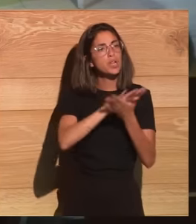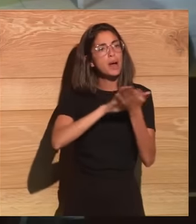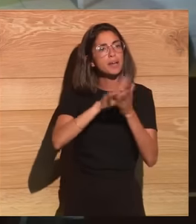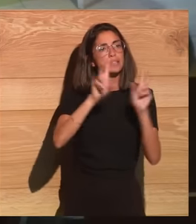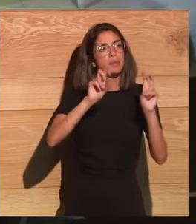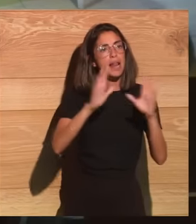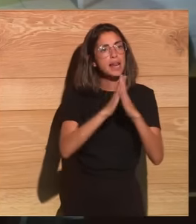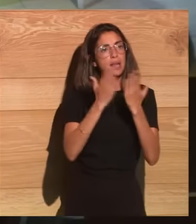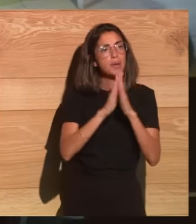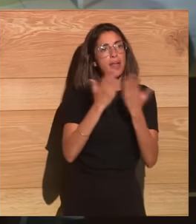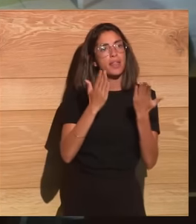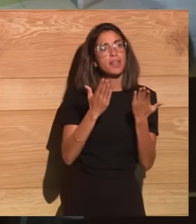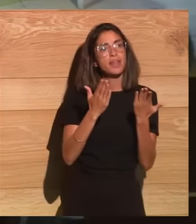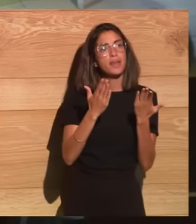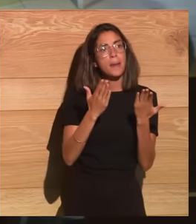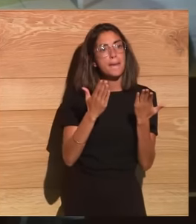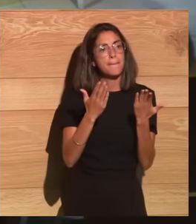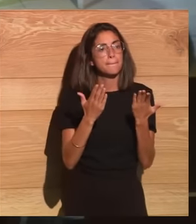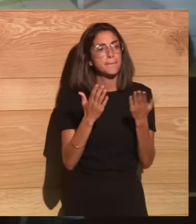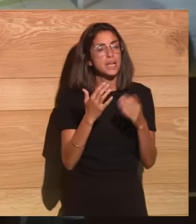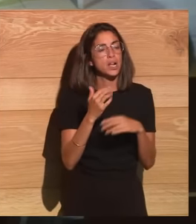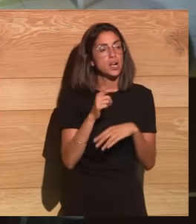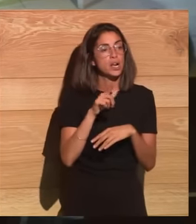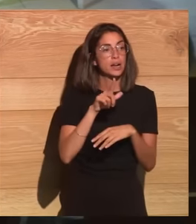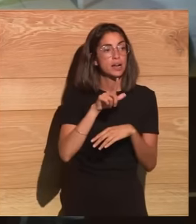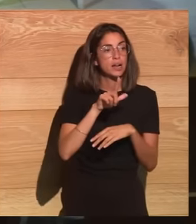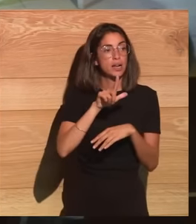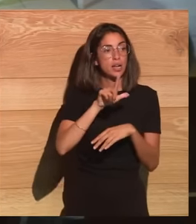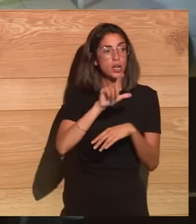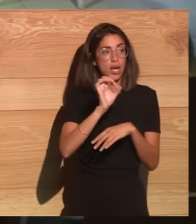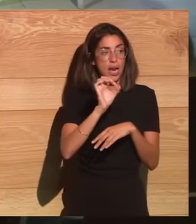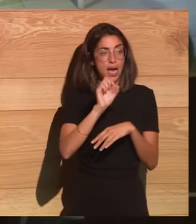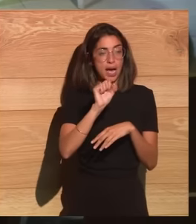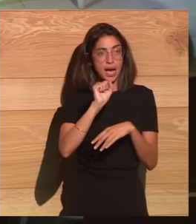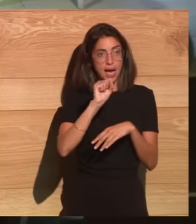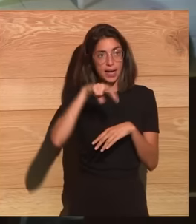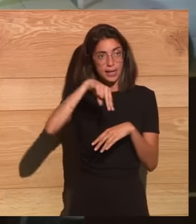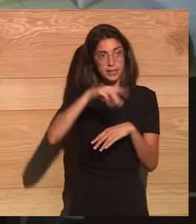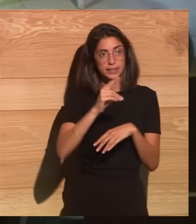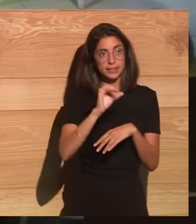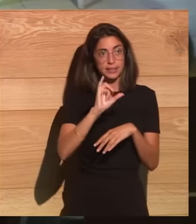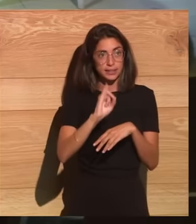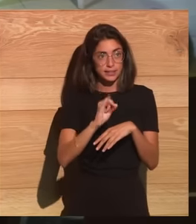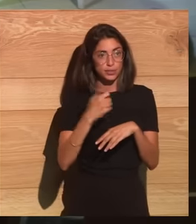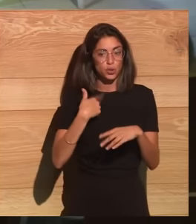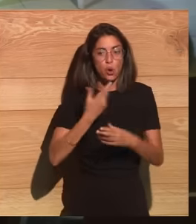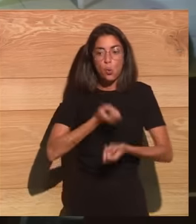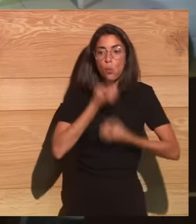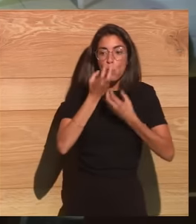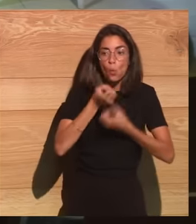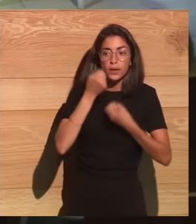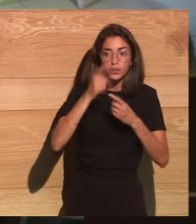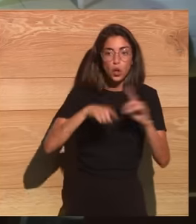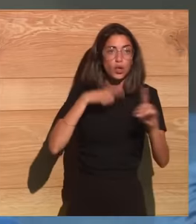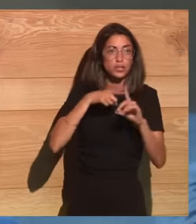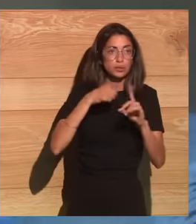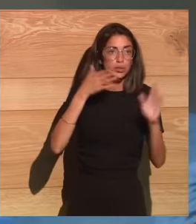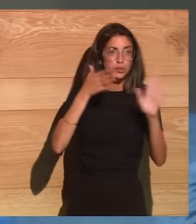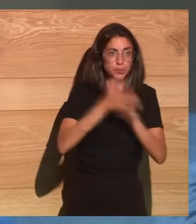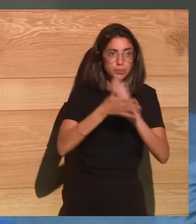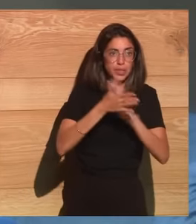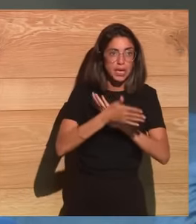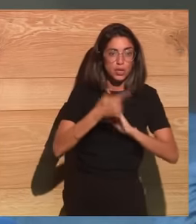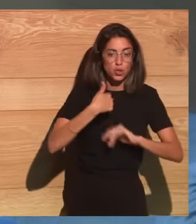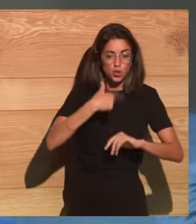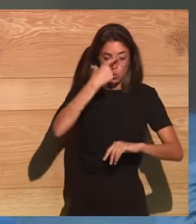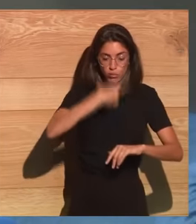Sí, hablando de Landis. De John Landis. Ah, John Landis, sí, sí. Y la cuento para explicar no solamente cómo soy yo, sino cómo